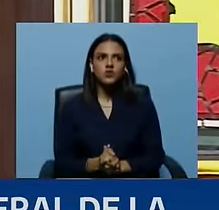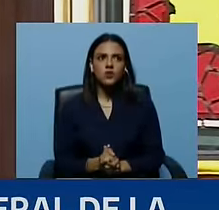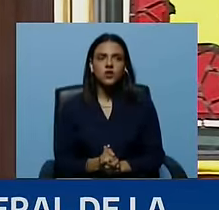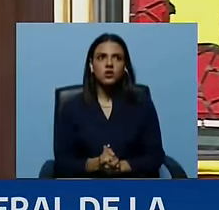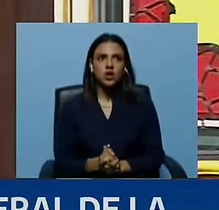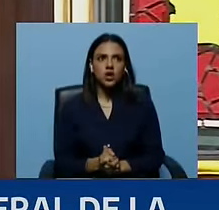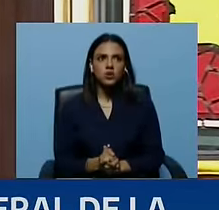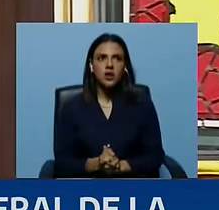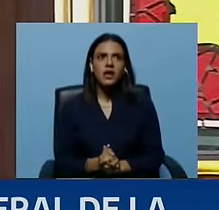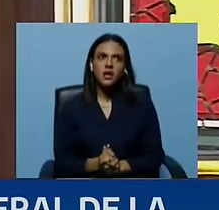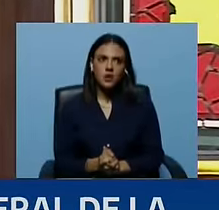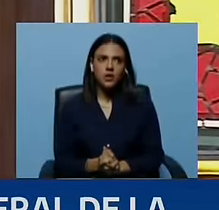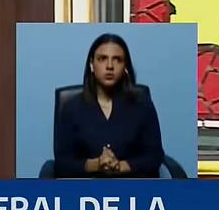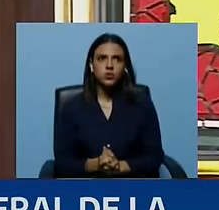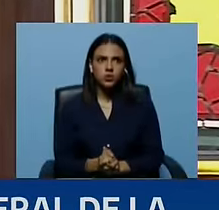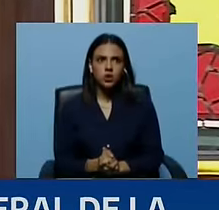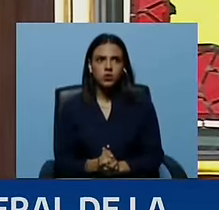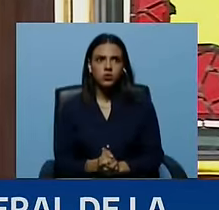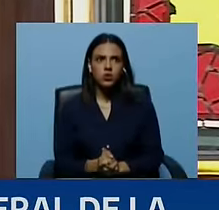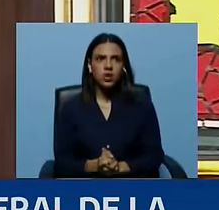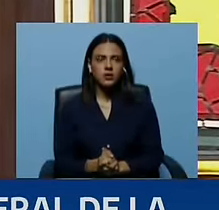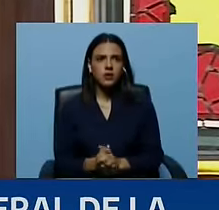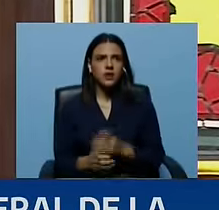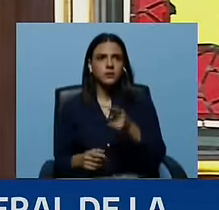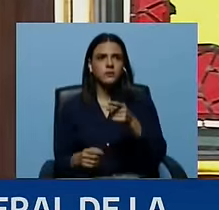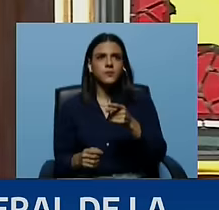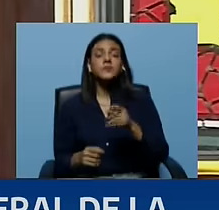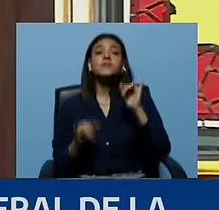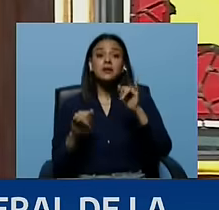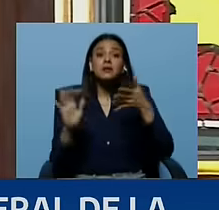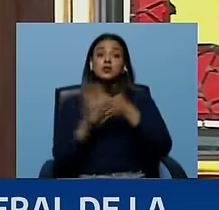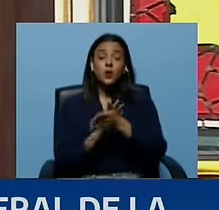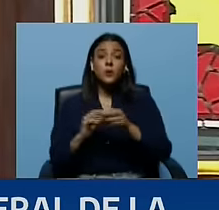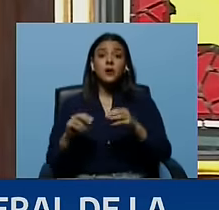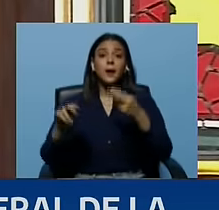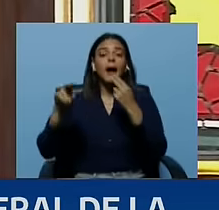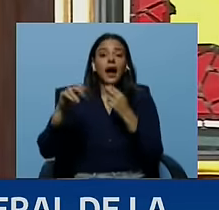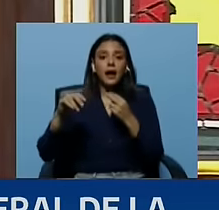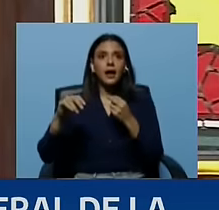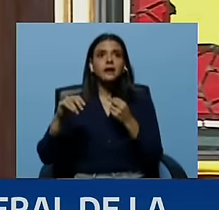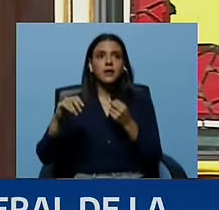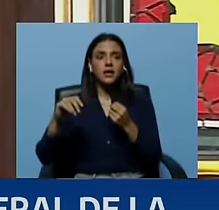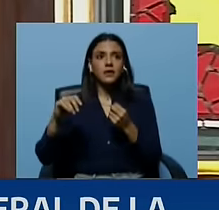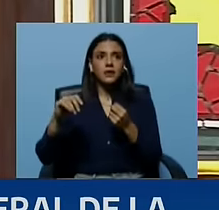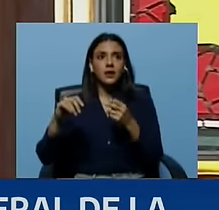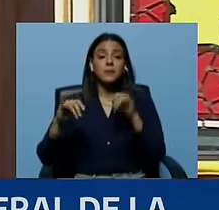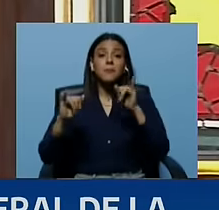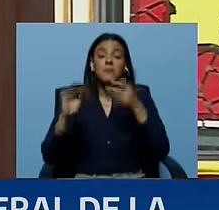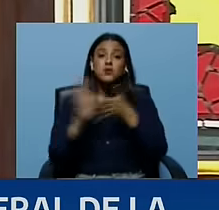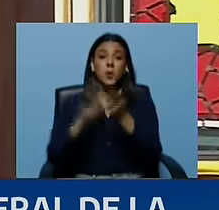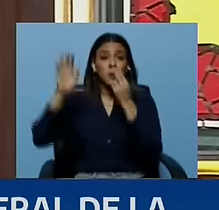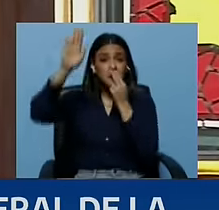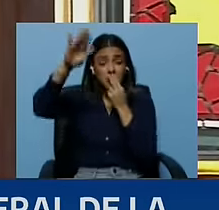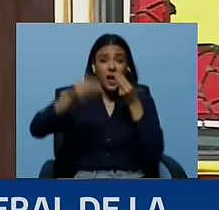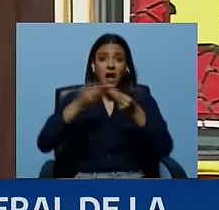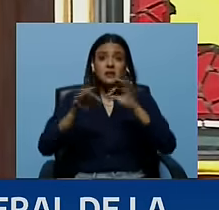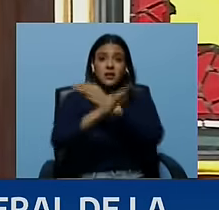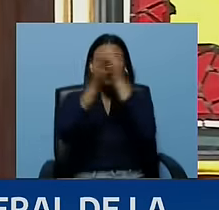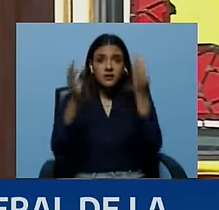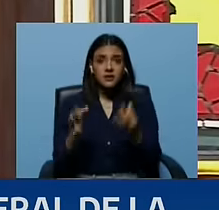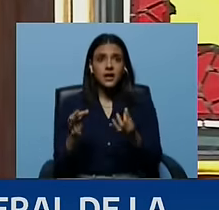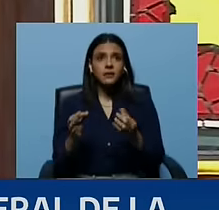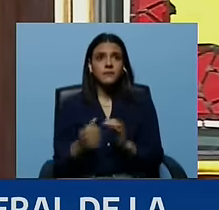Ustedes lo saben. Así que el neoliberalismo, el capitalismo salvaje,